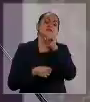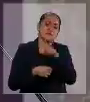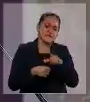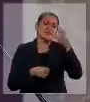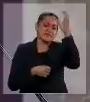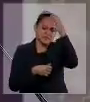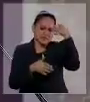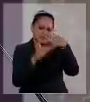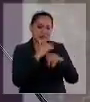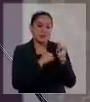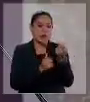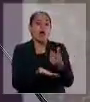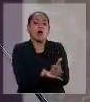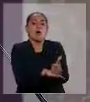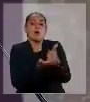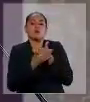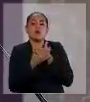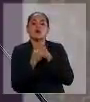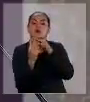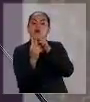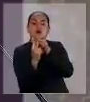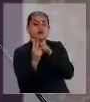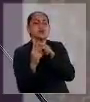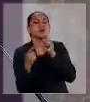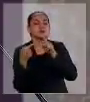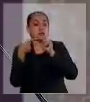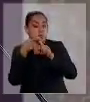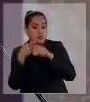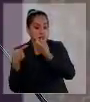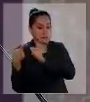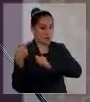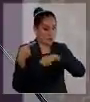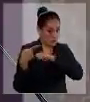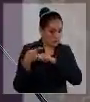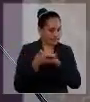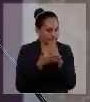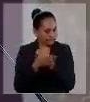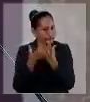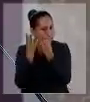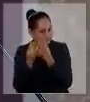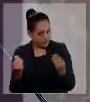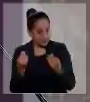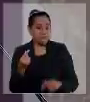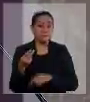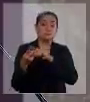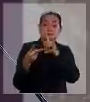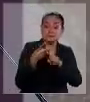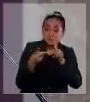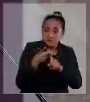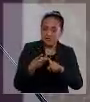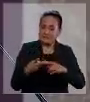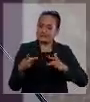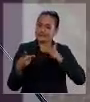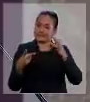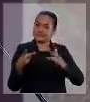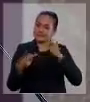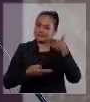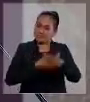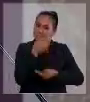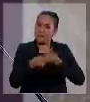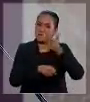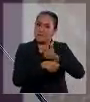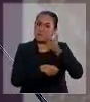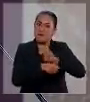Nos pueden ayudar a resolver problemas de salud, nos pueden ayudar a resolver problemas de identificación. Nosotros podríamos, en el primer año de